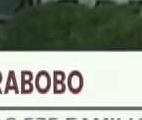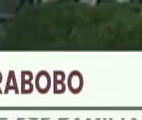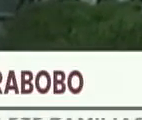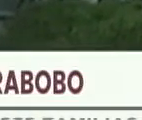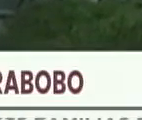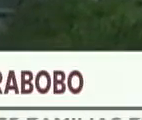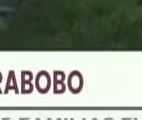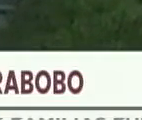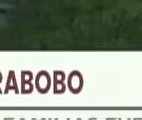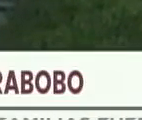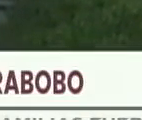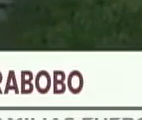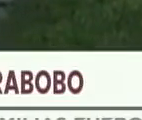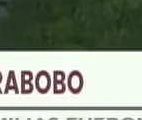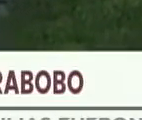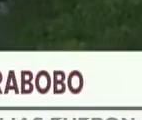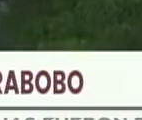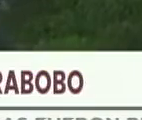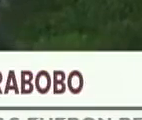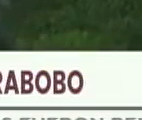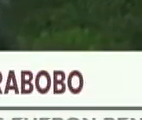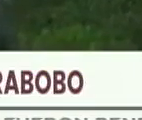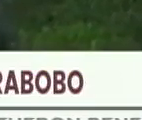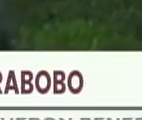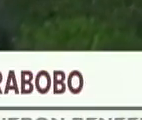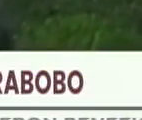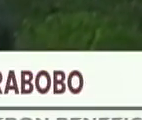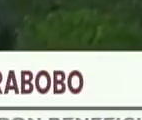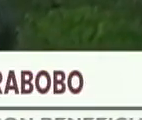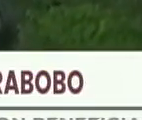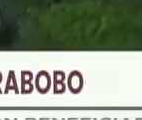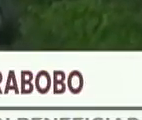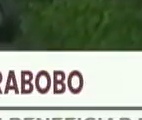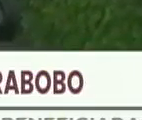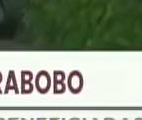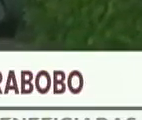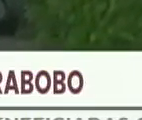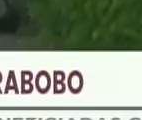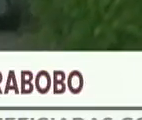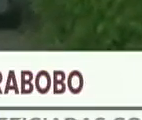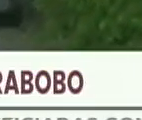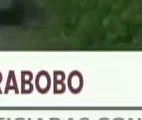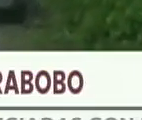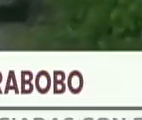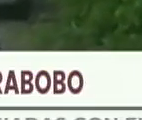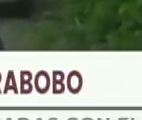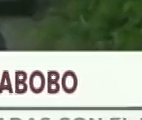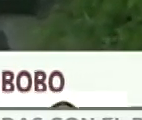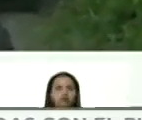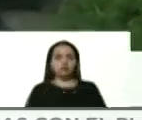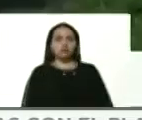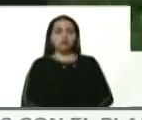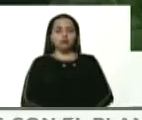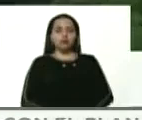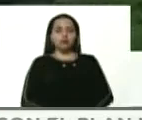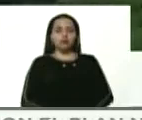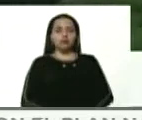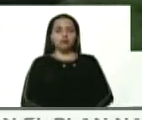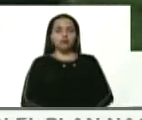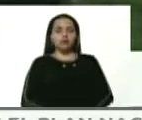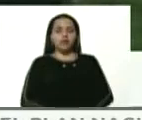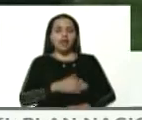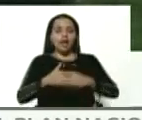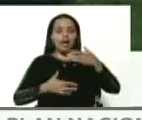Armada Nacional Bolivariana, asiste para liderar el acto con motivo del